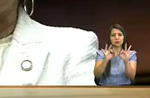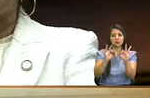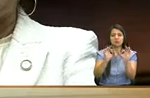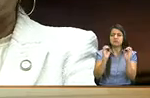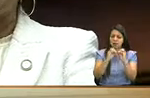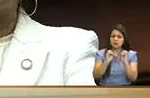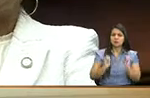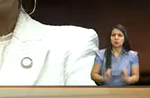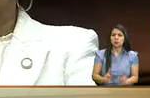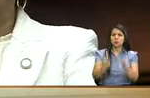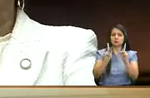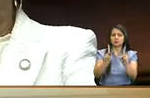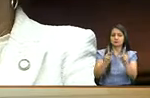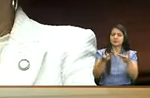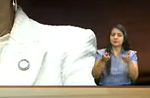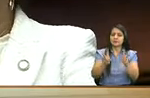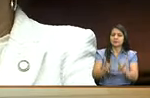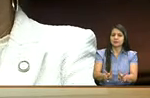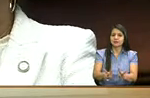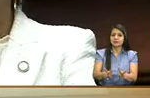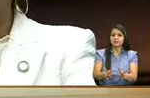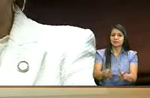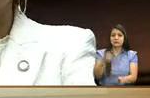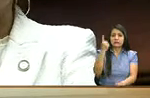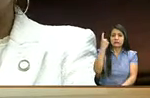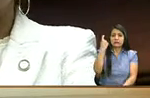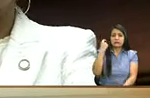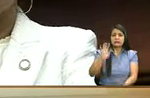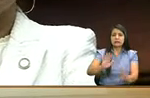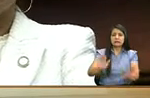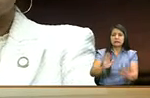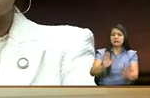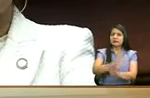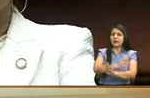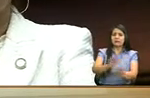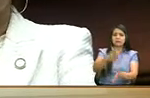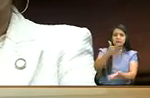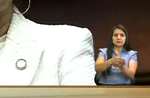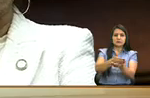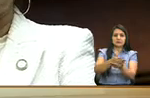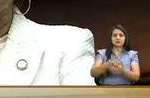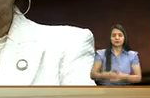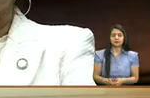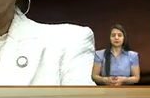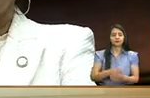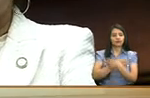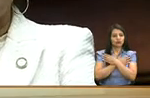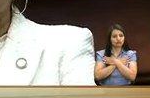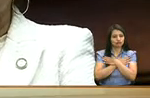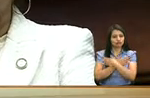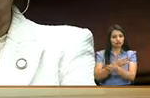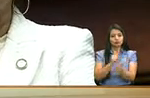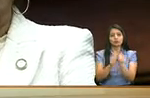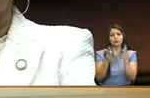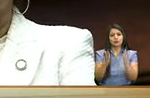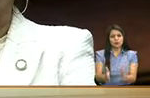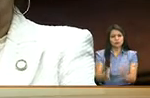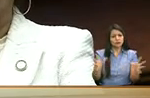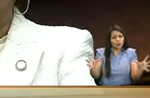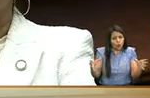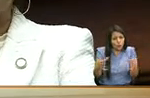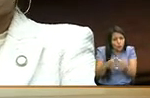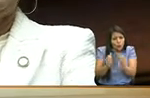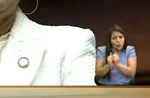más oportunidades y de menos decepciones. Queridos deportistas, unámonos y